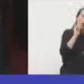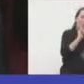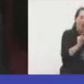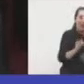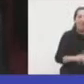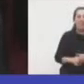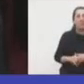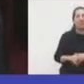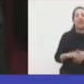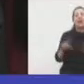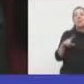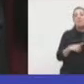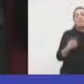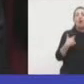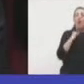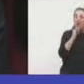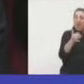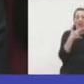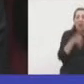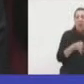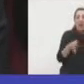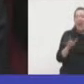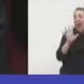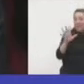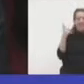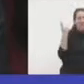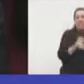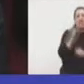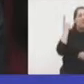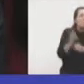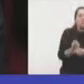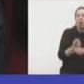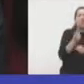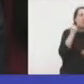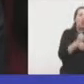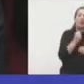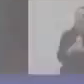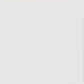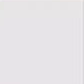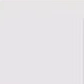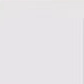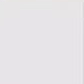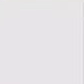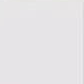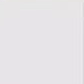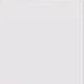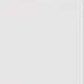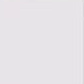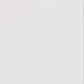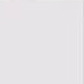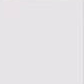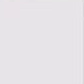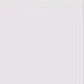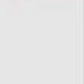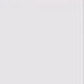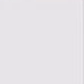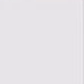en Rusia desde que Putin es Putin. Ya. Que lo lograron, lo logró Venezuela también, lo logró Nicaragua.